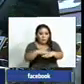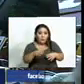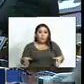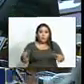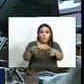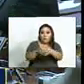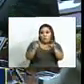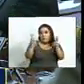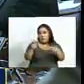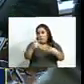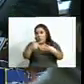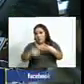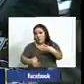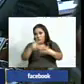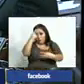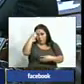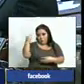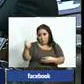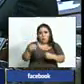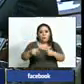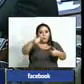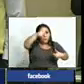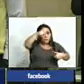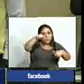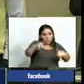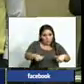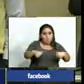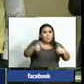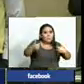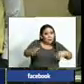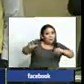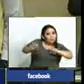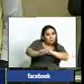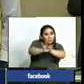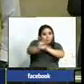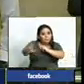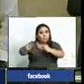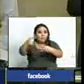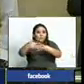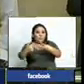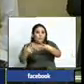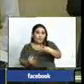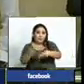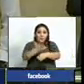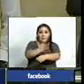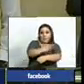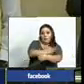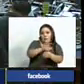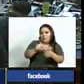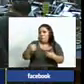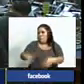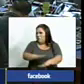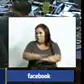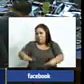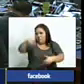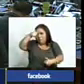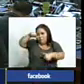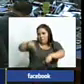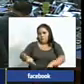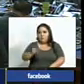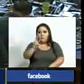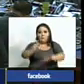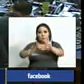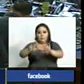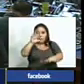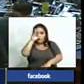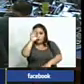para lograr un acuerdo, divulgar el nuevo anteproyecto de ley y lograr su aprobación a más tardar el viernes 28